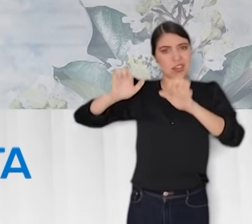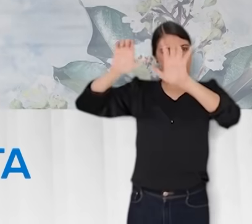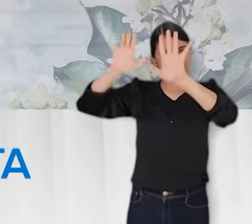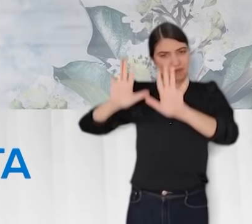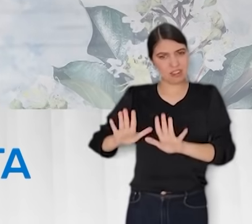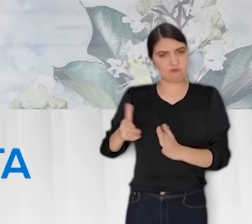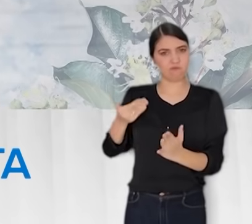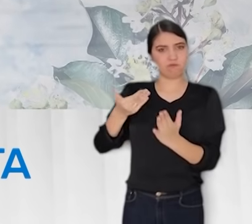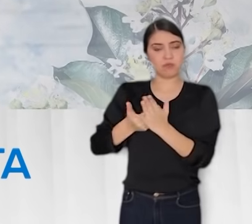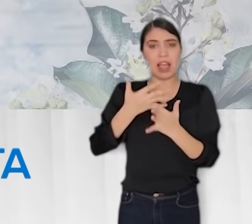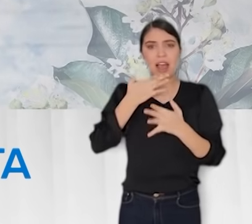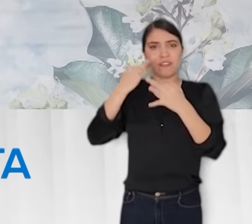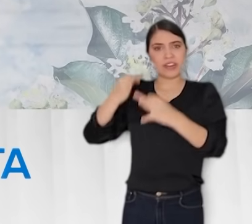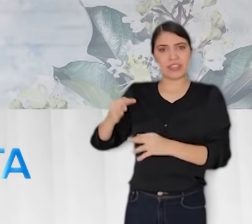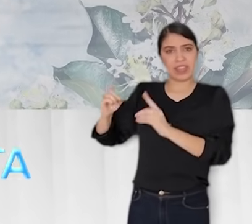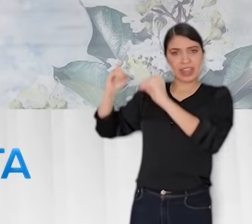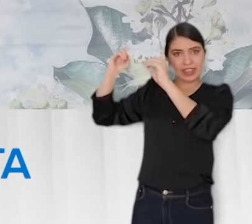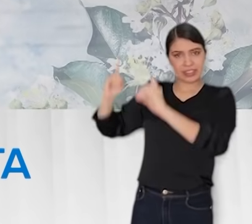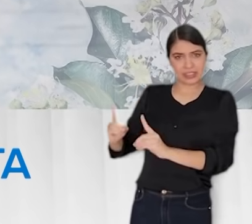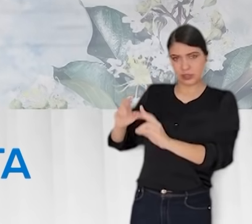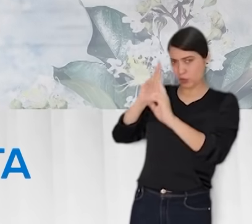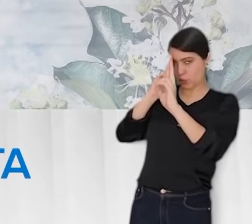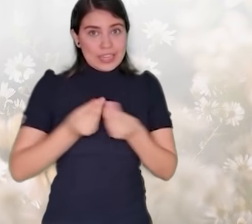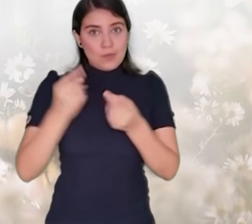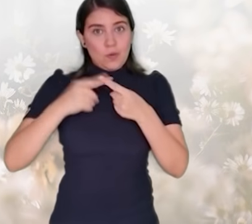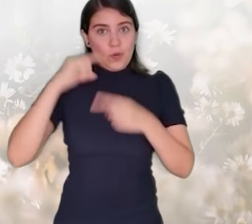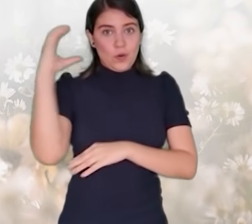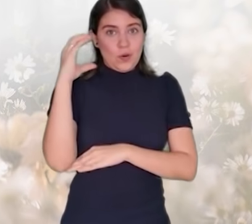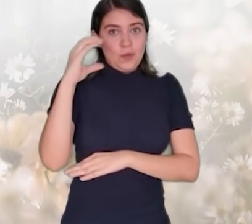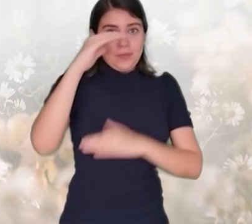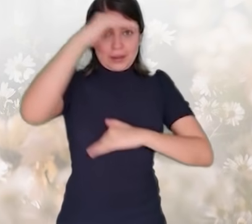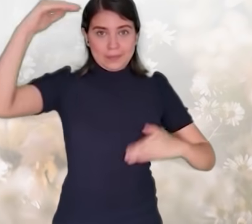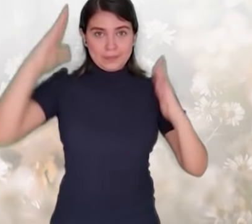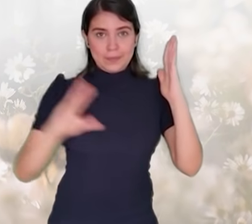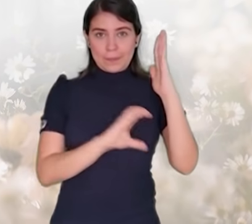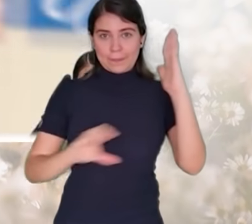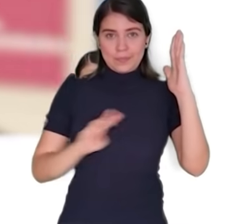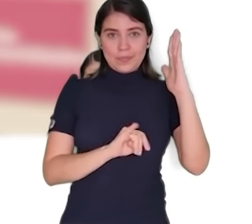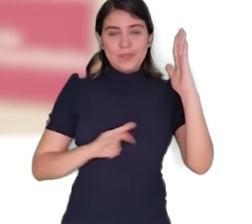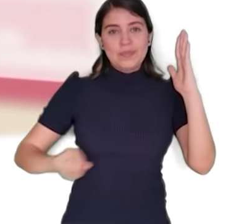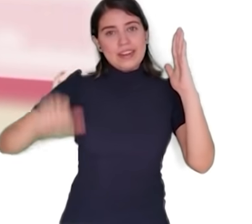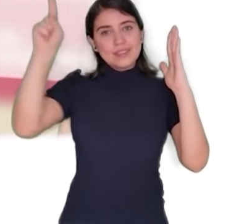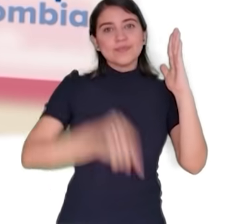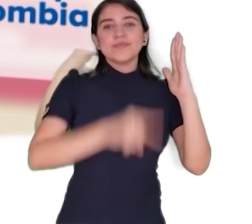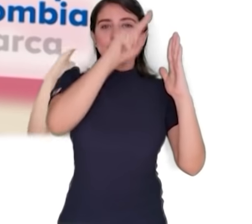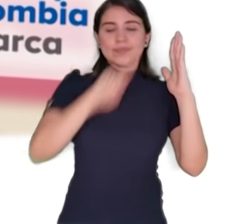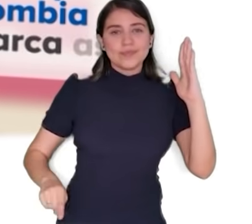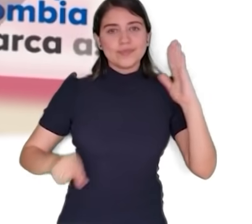que garantice la verdad y la voluntad ciudadana. Pide el tarjetón de Equipo por Colombia y marca